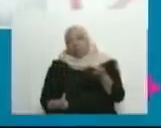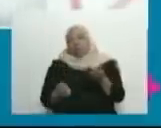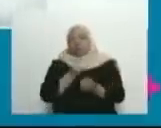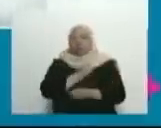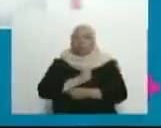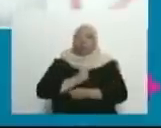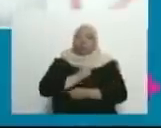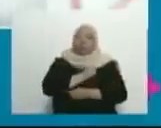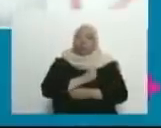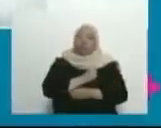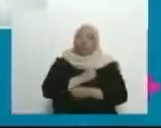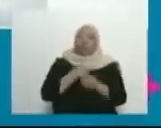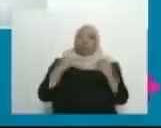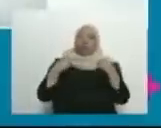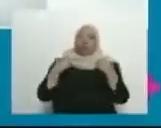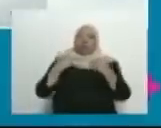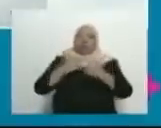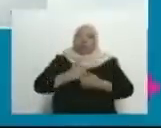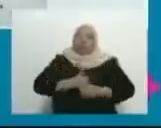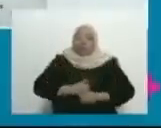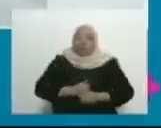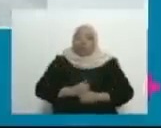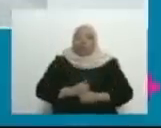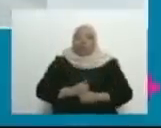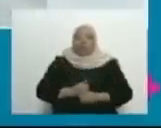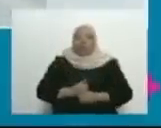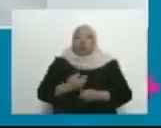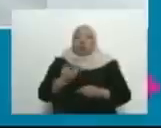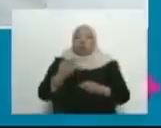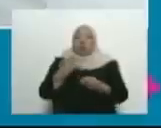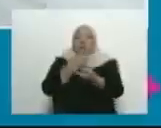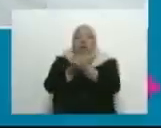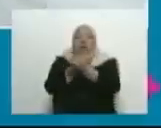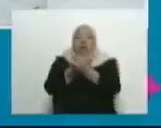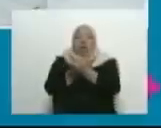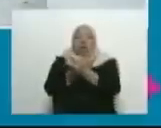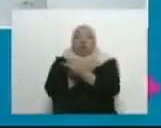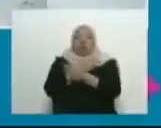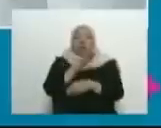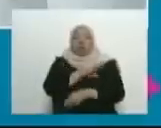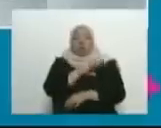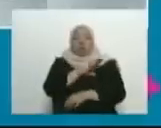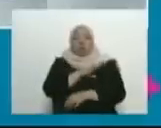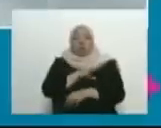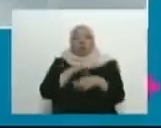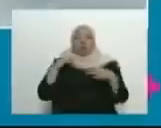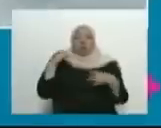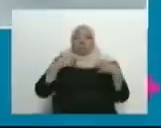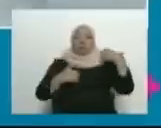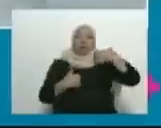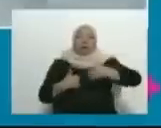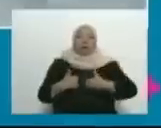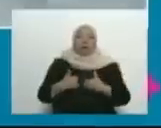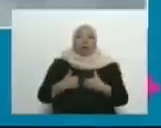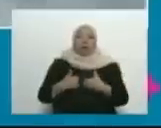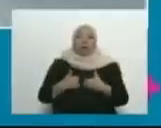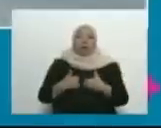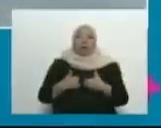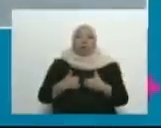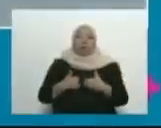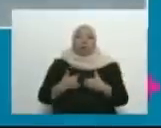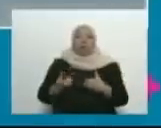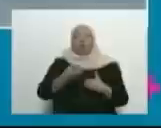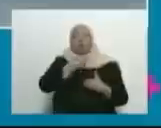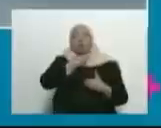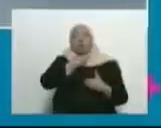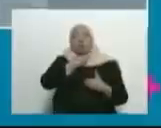Lamentablemente, en el momento en que se eyectó, pareciera un mecanismo del propio paracaídas lo